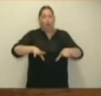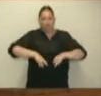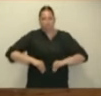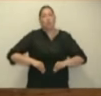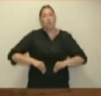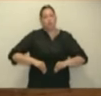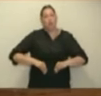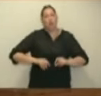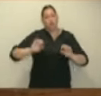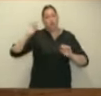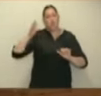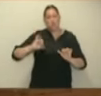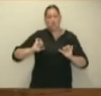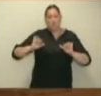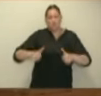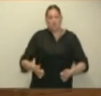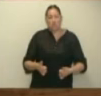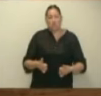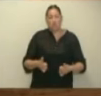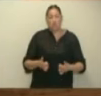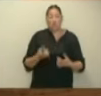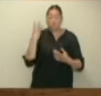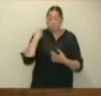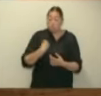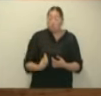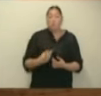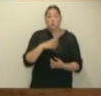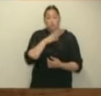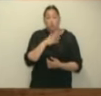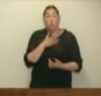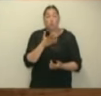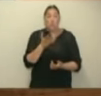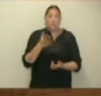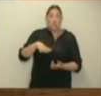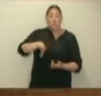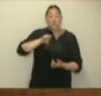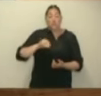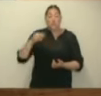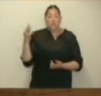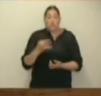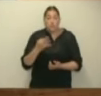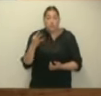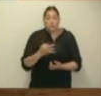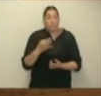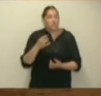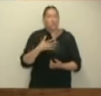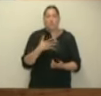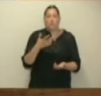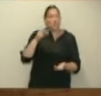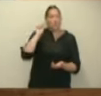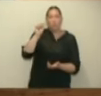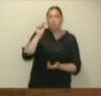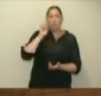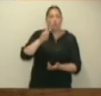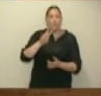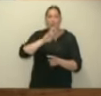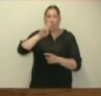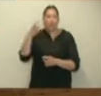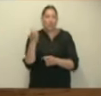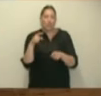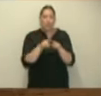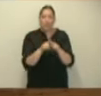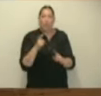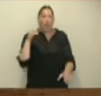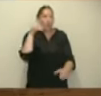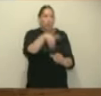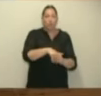esta iniciativa. Por ese motivo, entendemos que no cabe otra posición que votar favorablemente por una